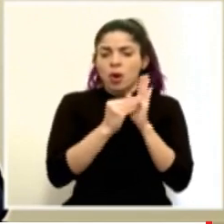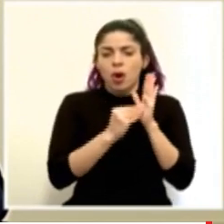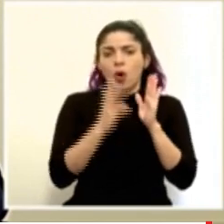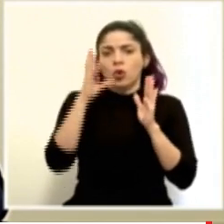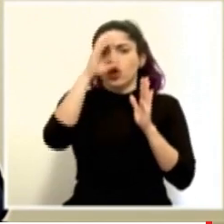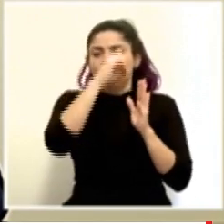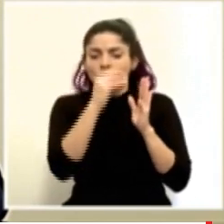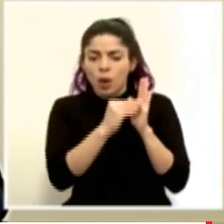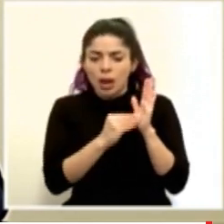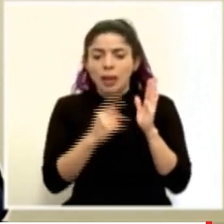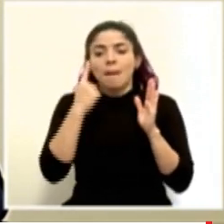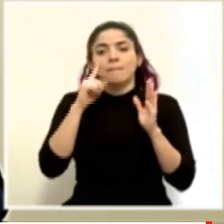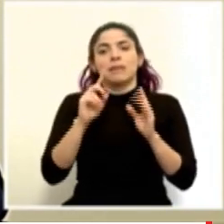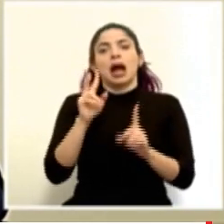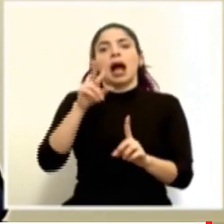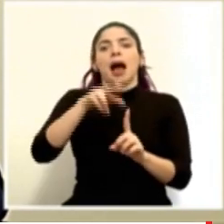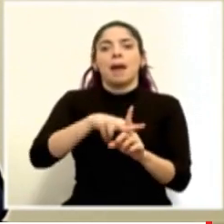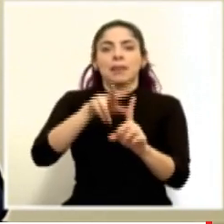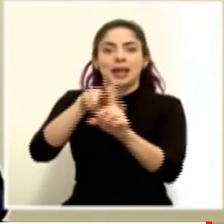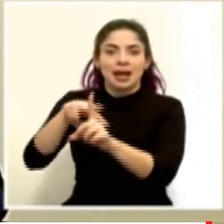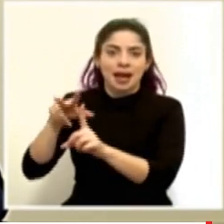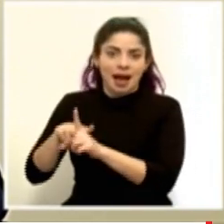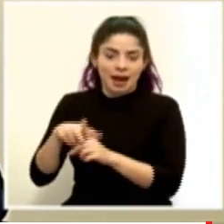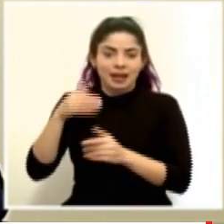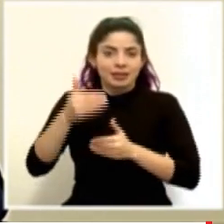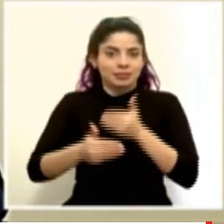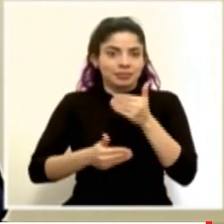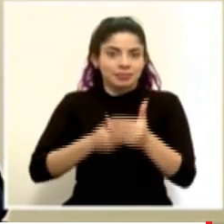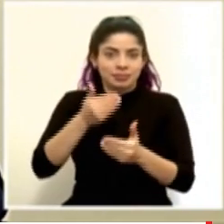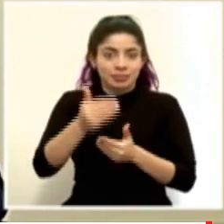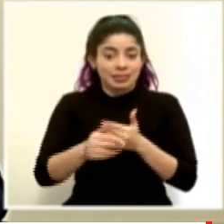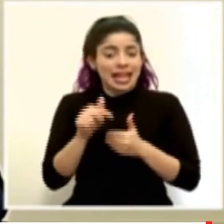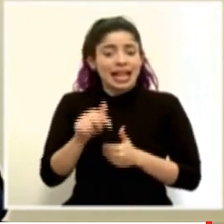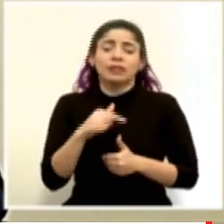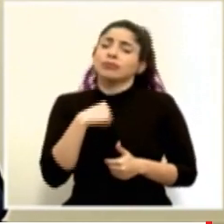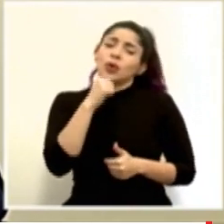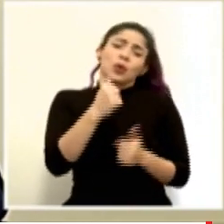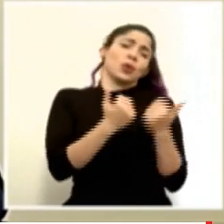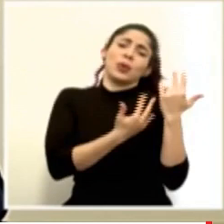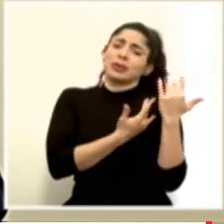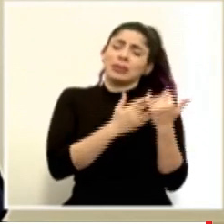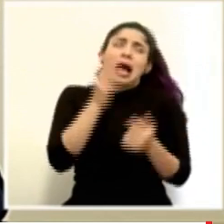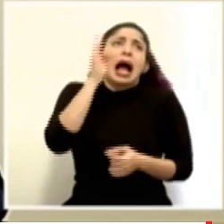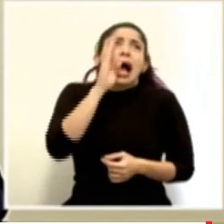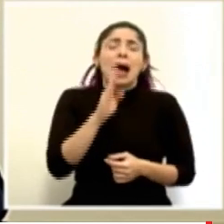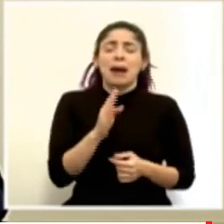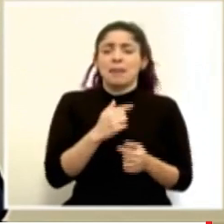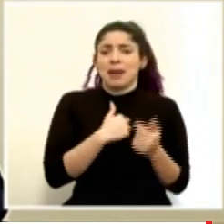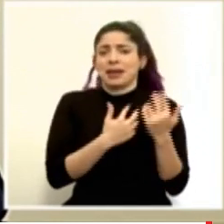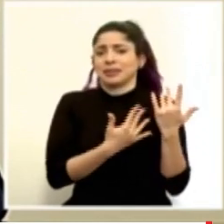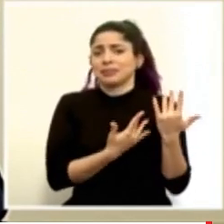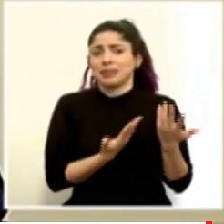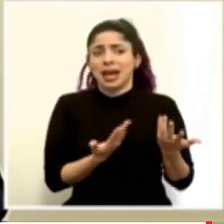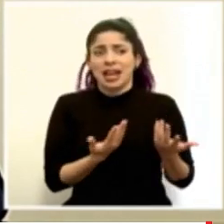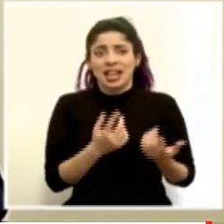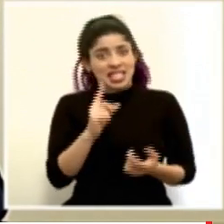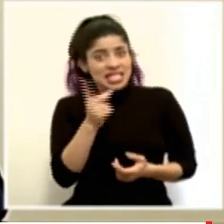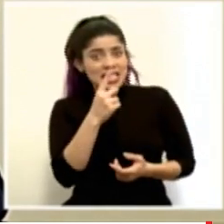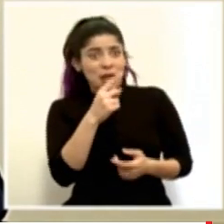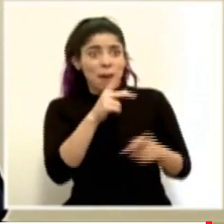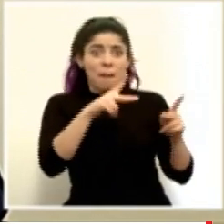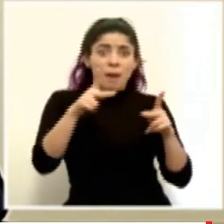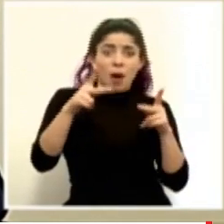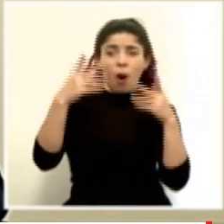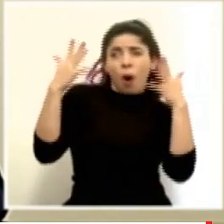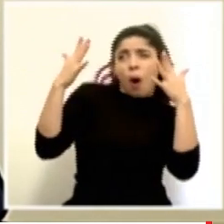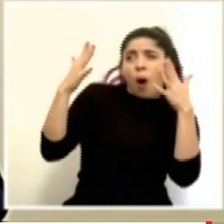para ejecutar las diferentes medidas que se deben ejecutar. Y en eso yo no espero, jamás espero, que haya siempre